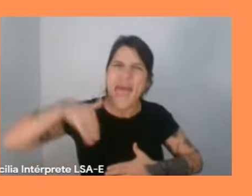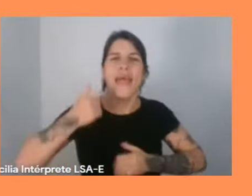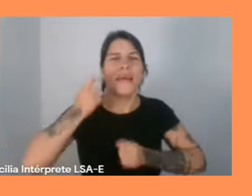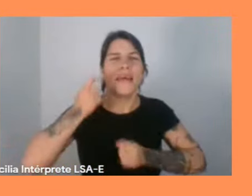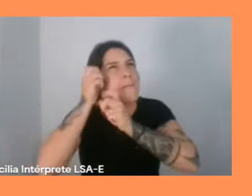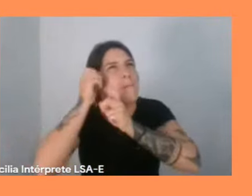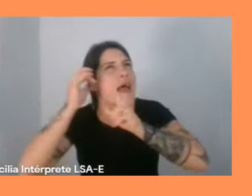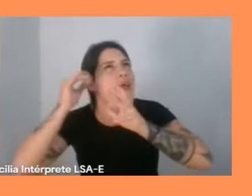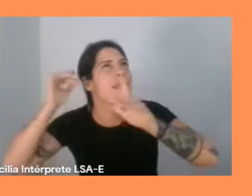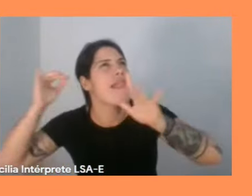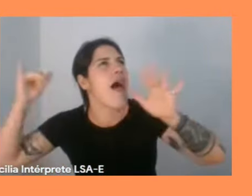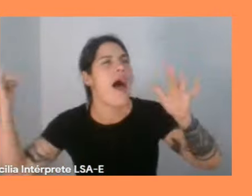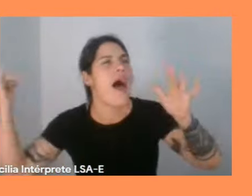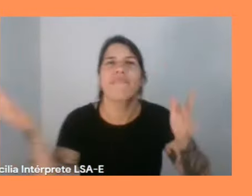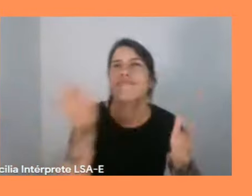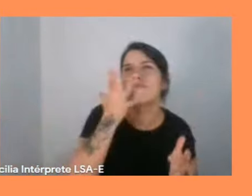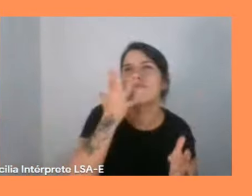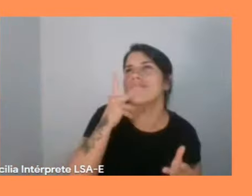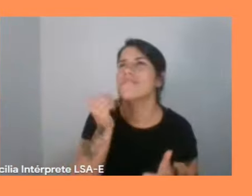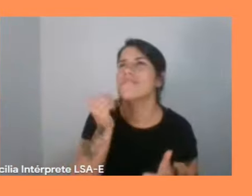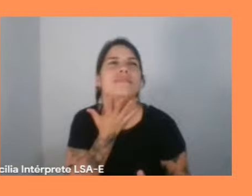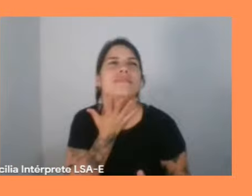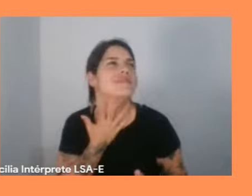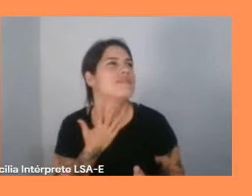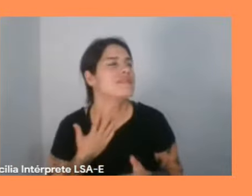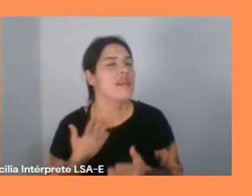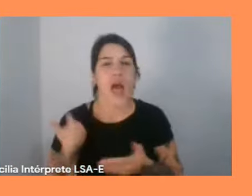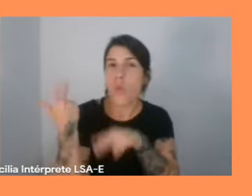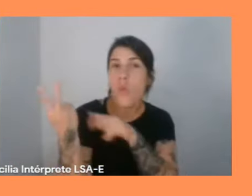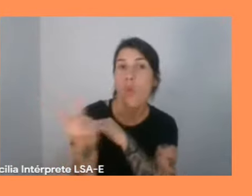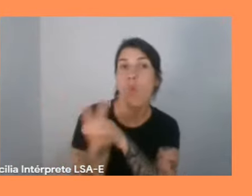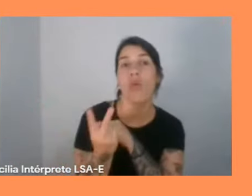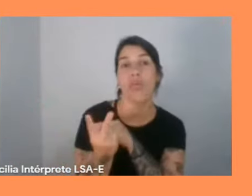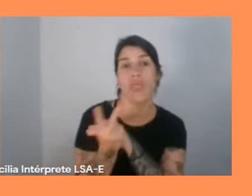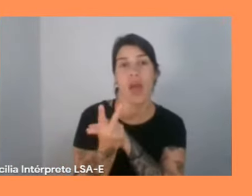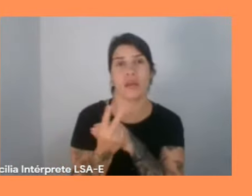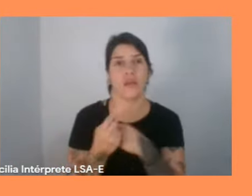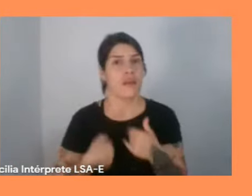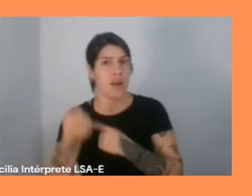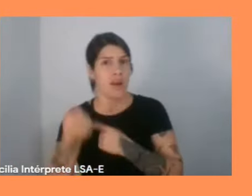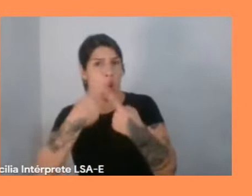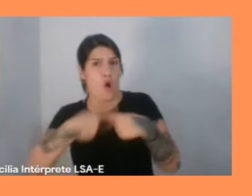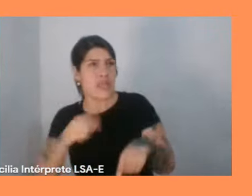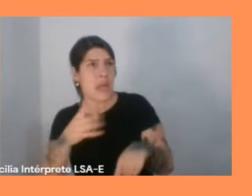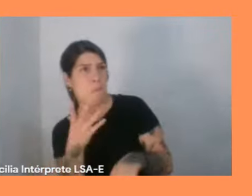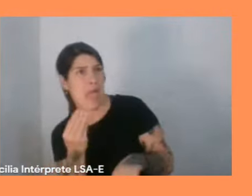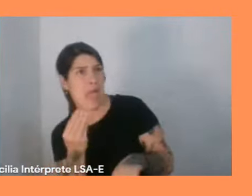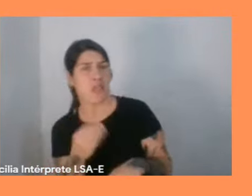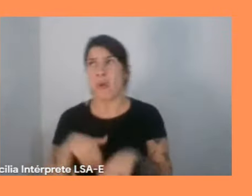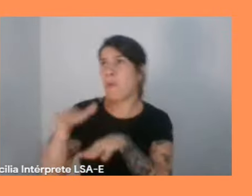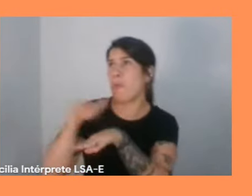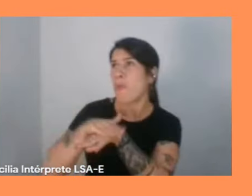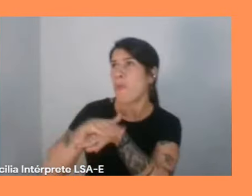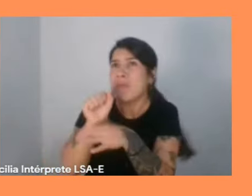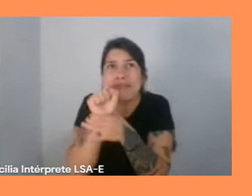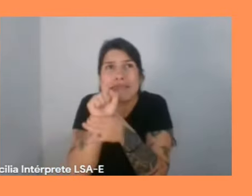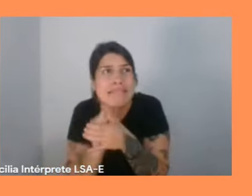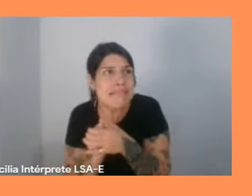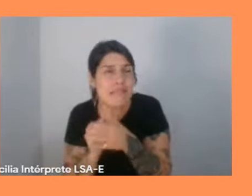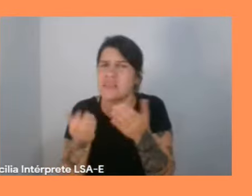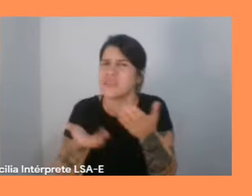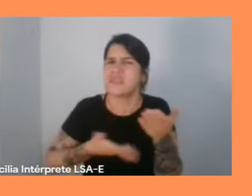miedo, el peligro, la culpa, el silencio, la vergüenza. Educa para que la vida se viva en un cuerpo libre